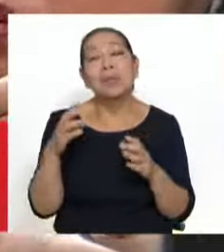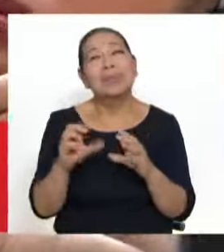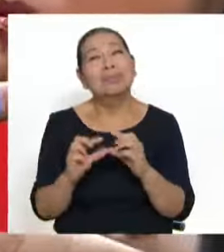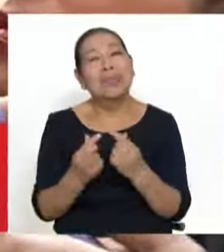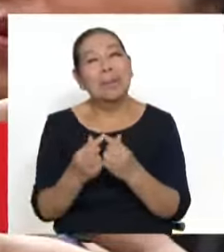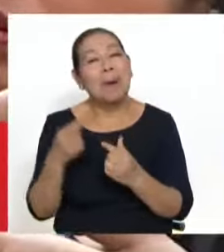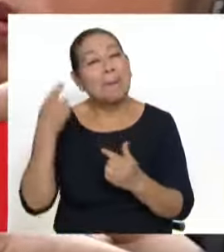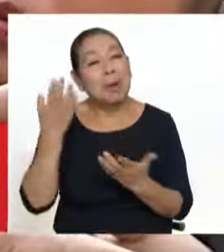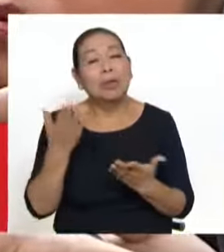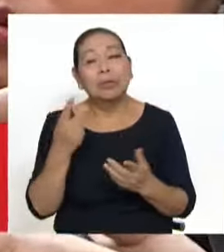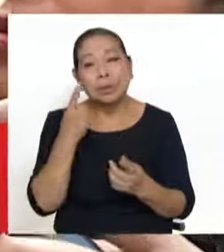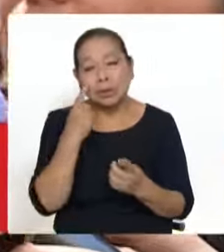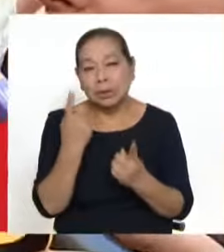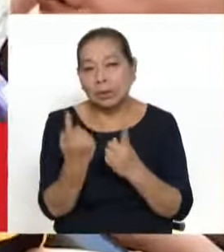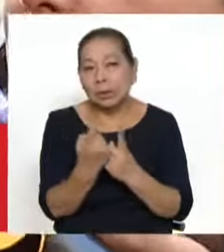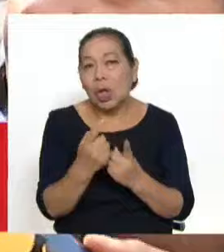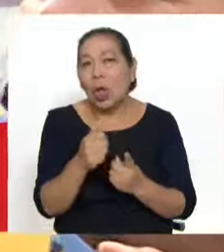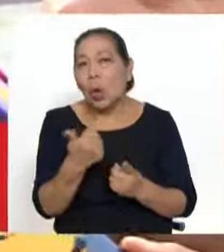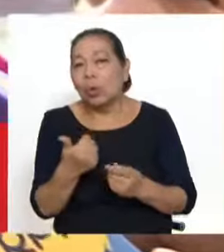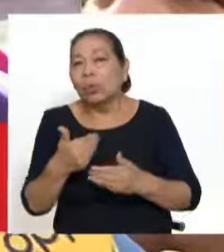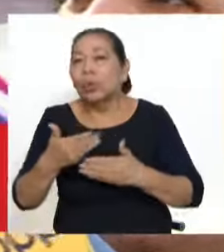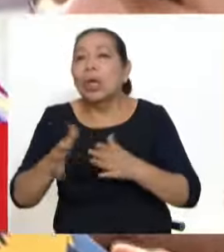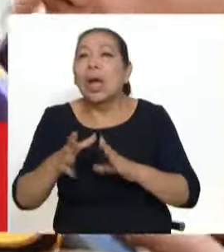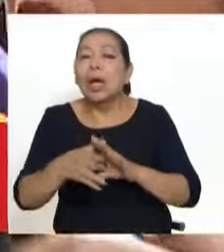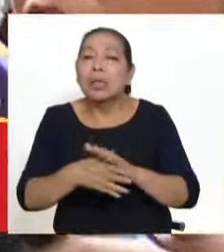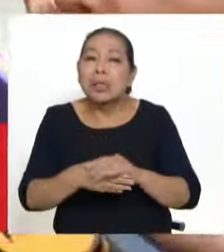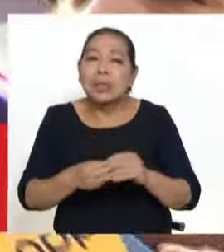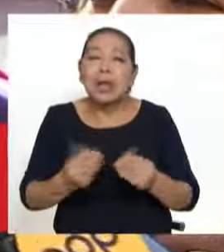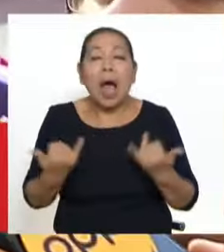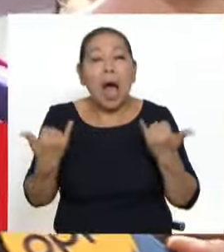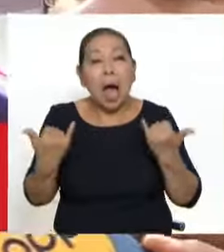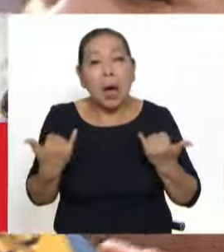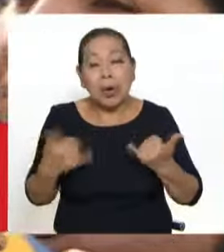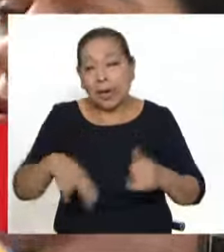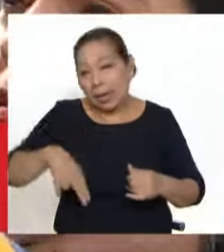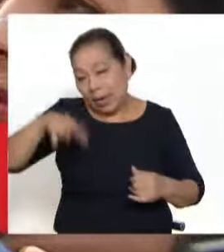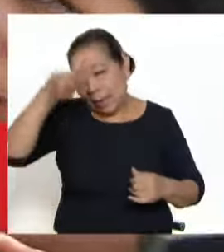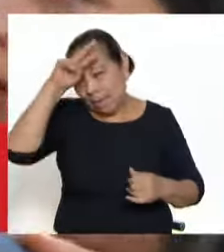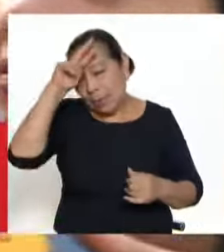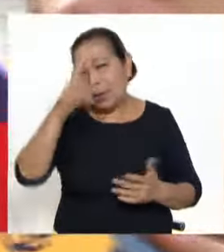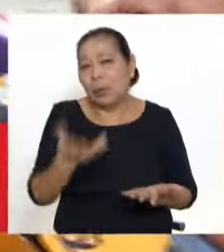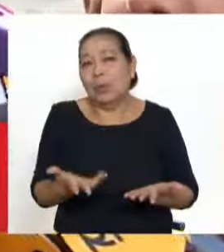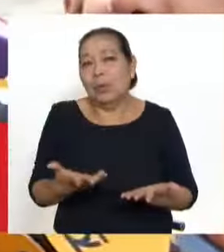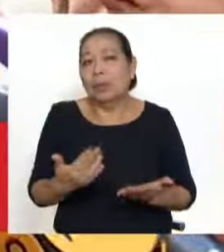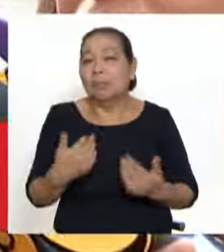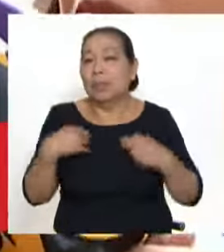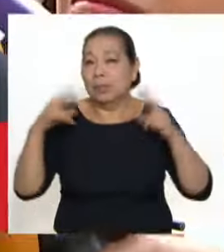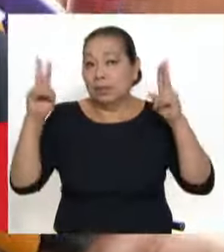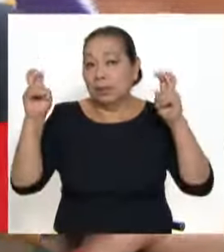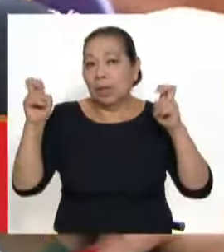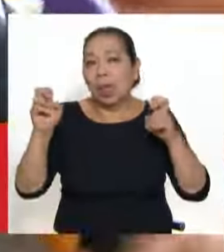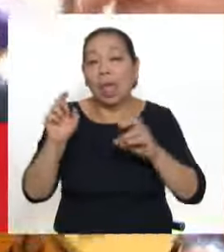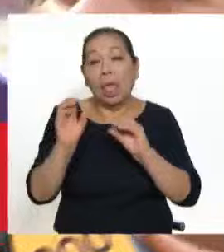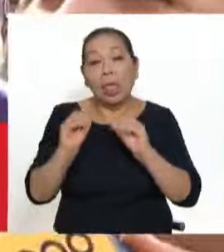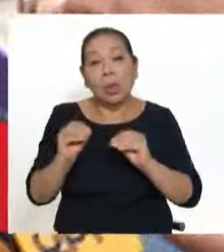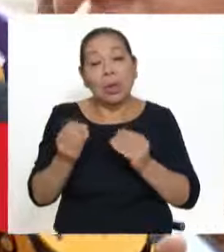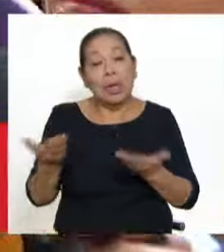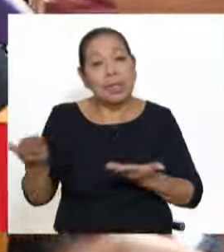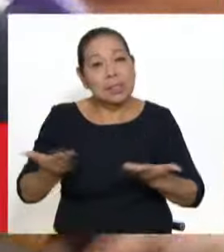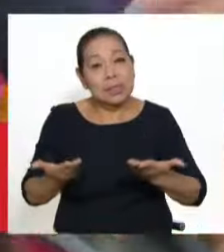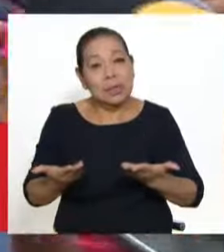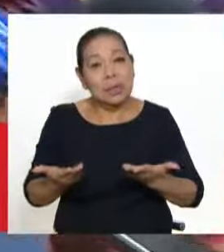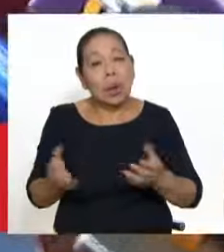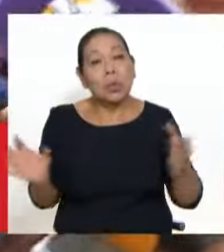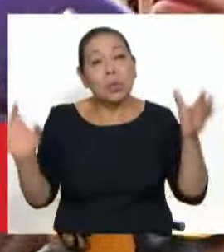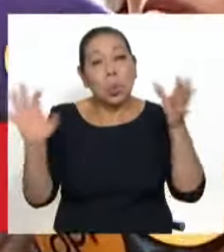político, de reconocimiento de otras trayectorias. Yo creo que en este momento en el Perú, por eso mi lema es educar es servir,